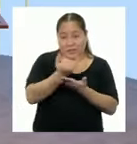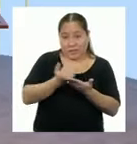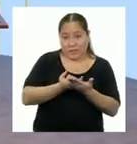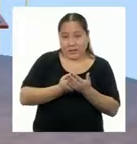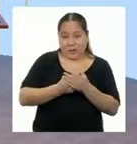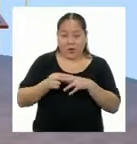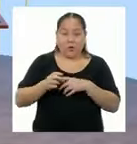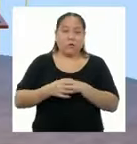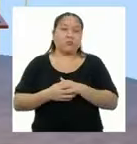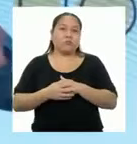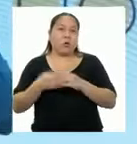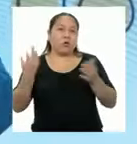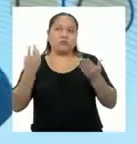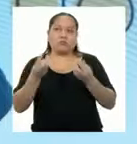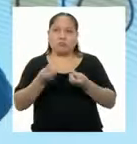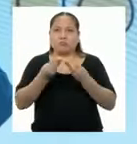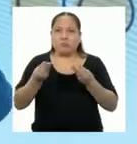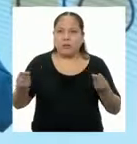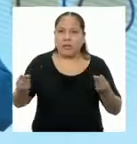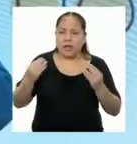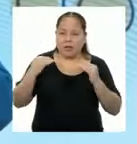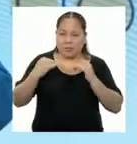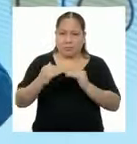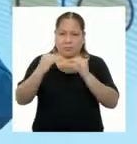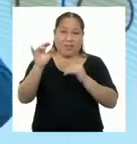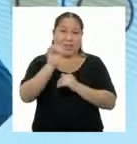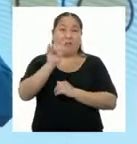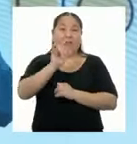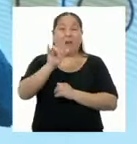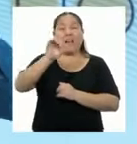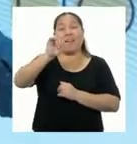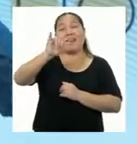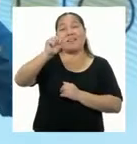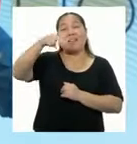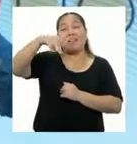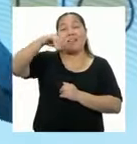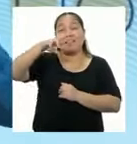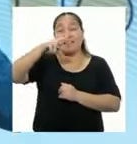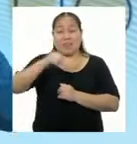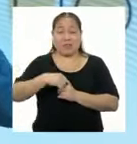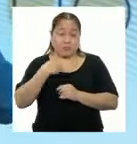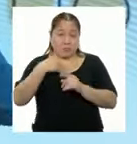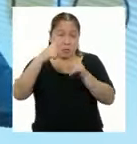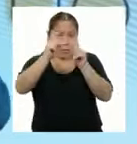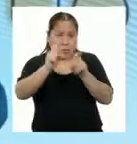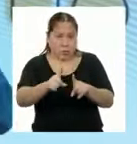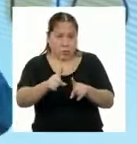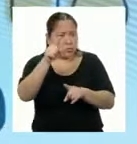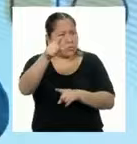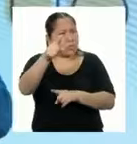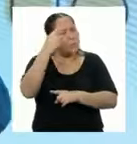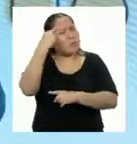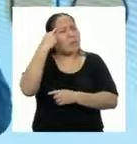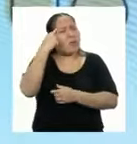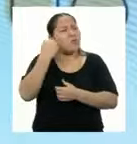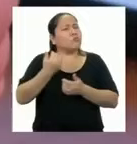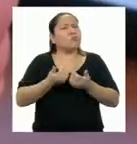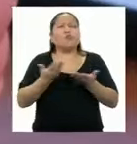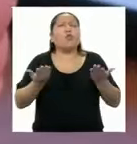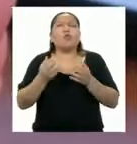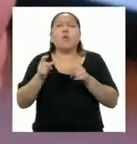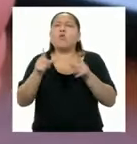mueble, como hizo Yanira. Por eso les pregunto, ¿en qué otros ámbitos creen que podamos aplicar las